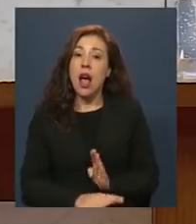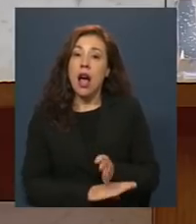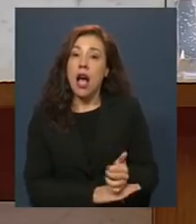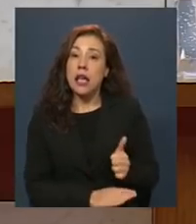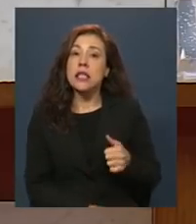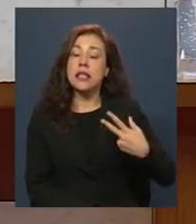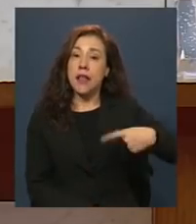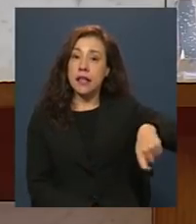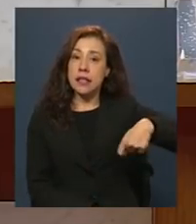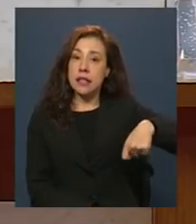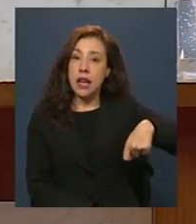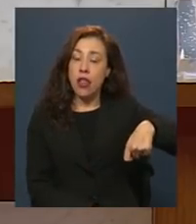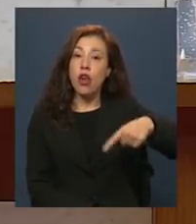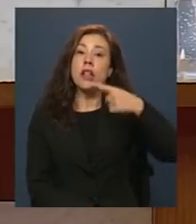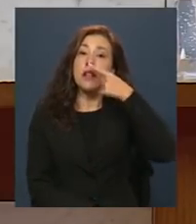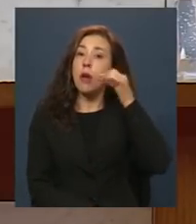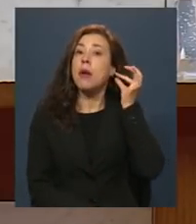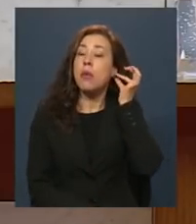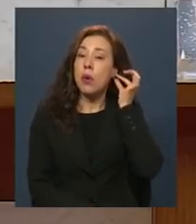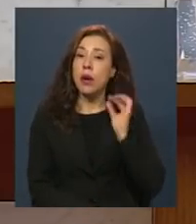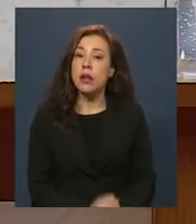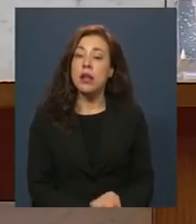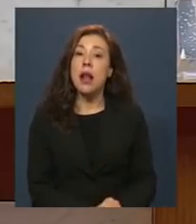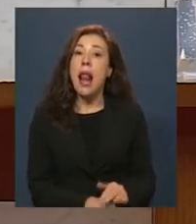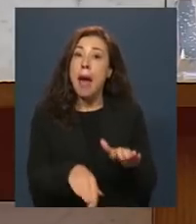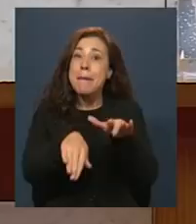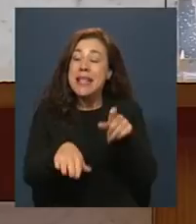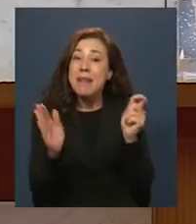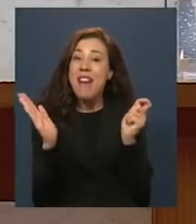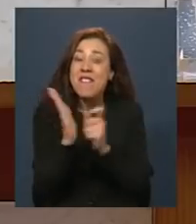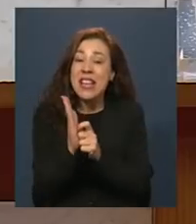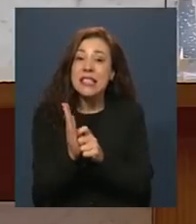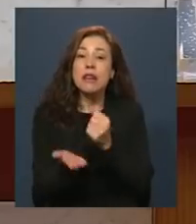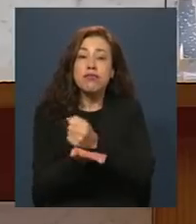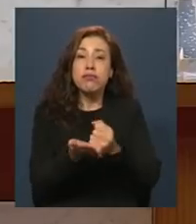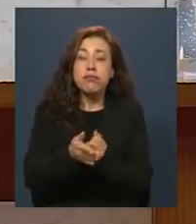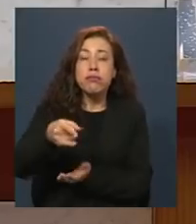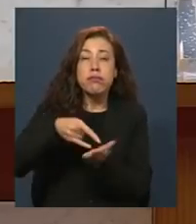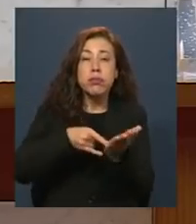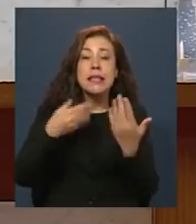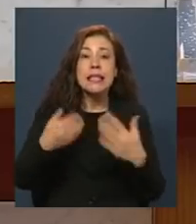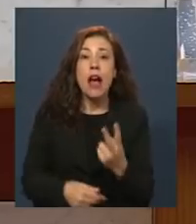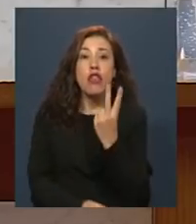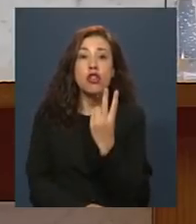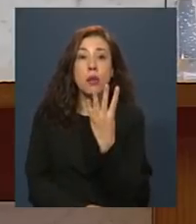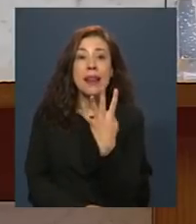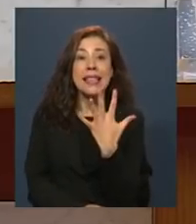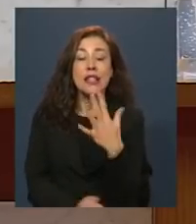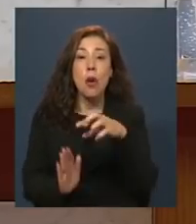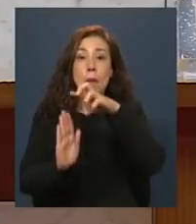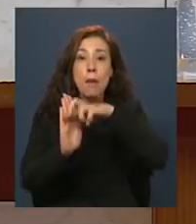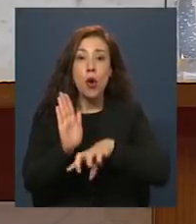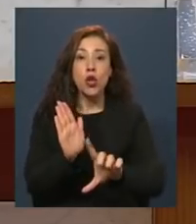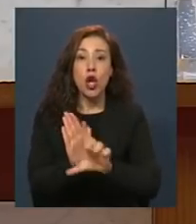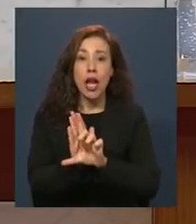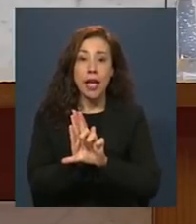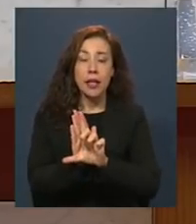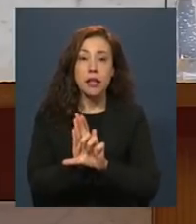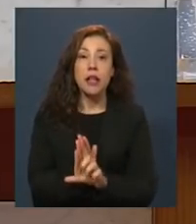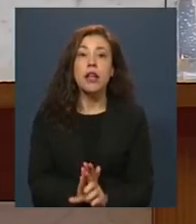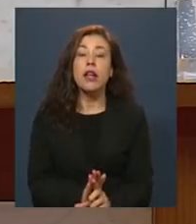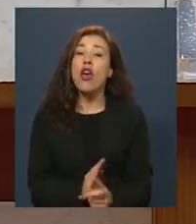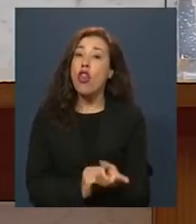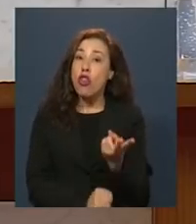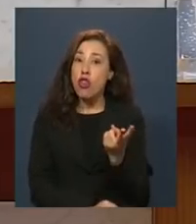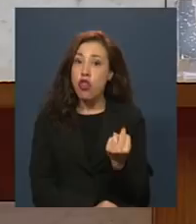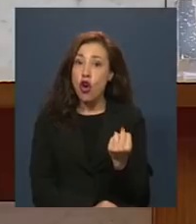de los senadores y senadoras. En igual periodo se despacharon 245 proyectos de ley, 12